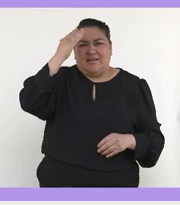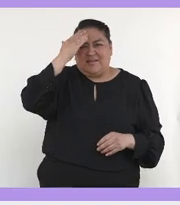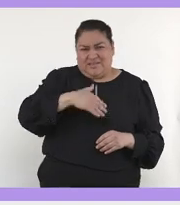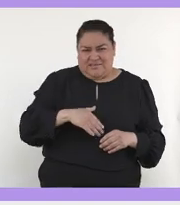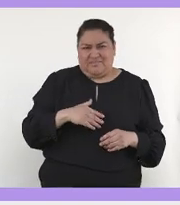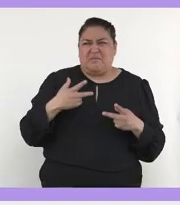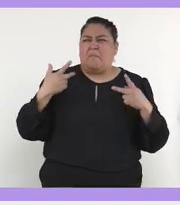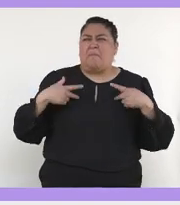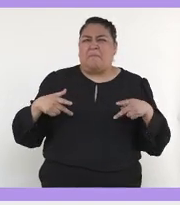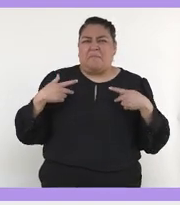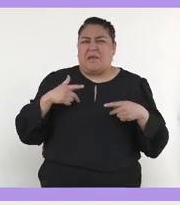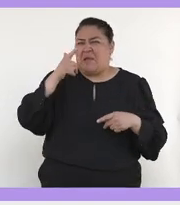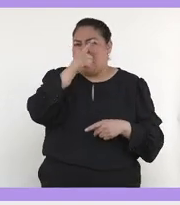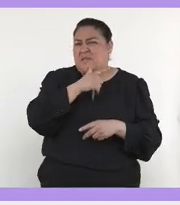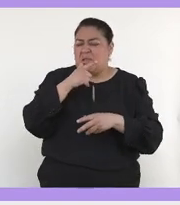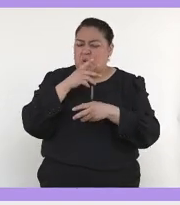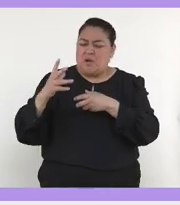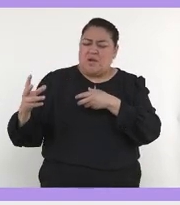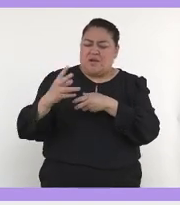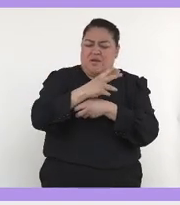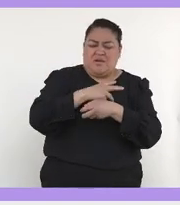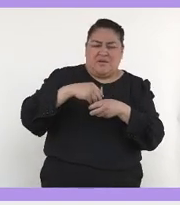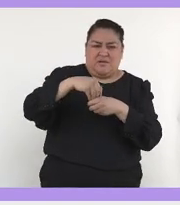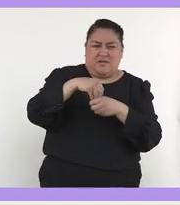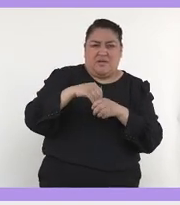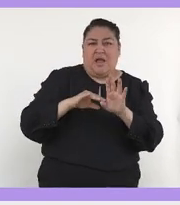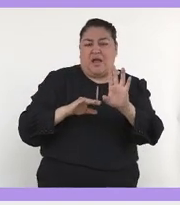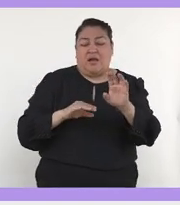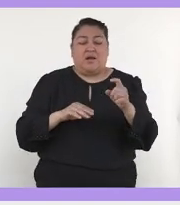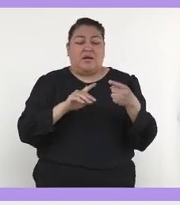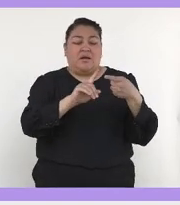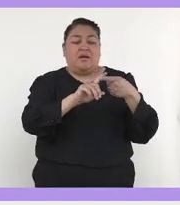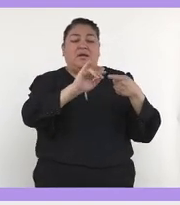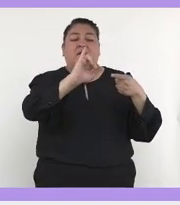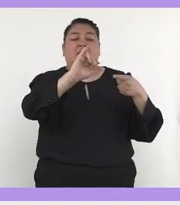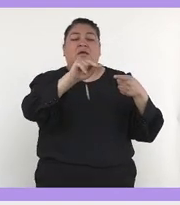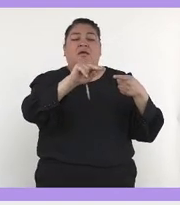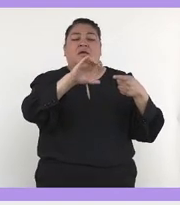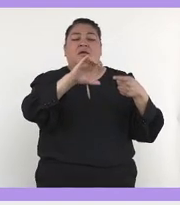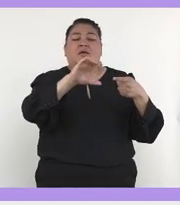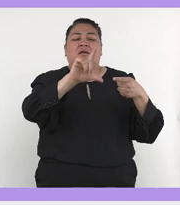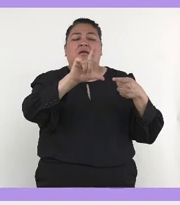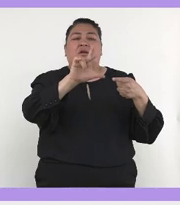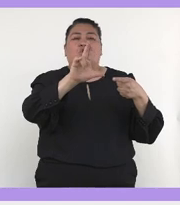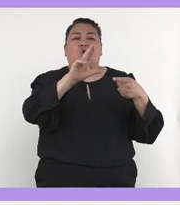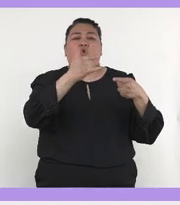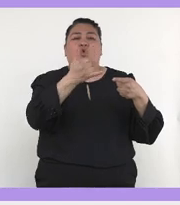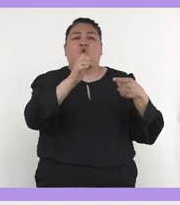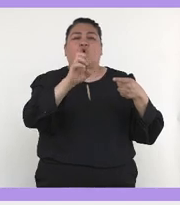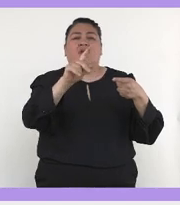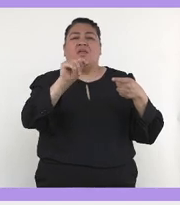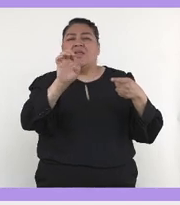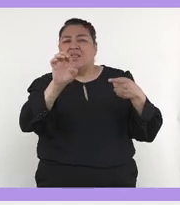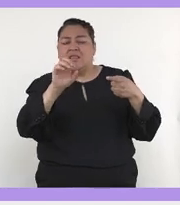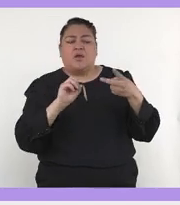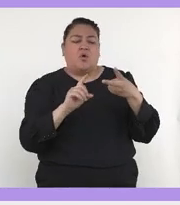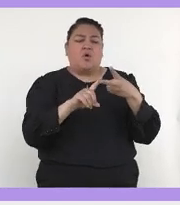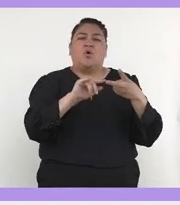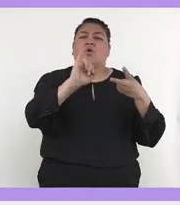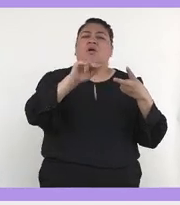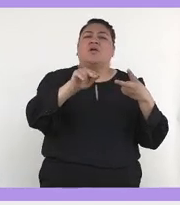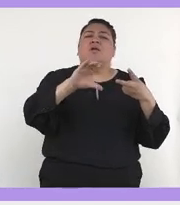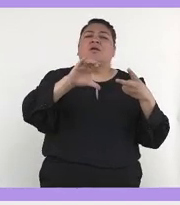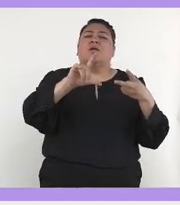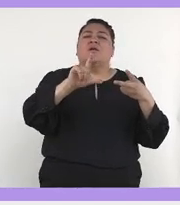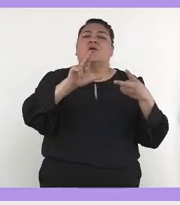primero seguramente van a decir incluyente o inclusivo las dos se valen la que ustedes quieran la que les guste más se vale qué